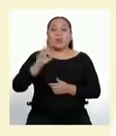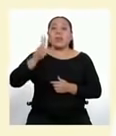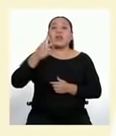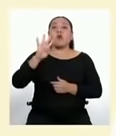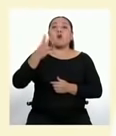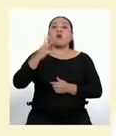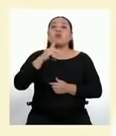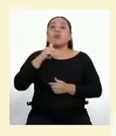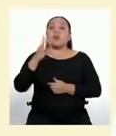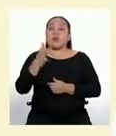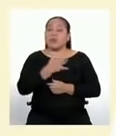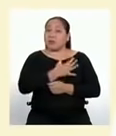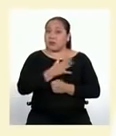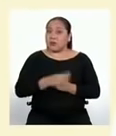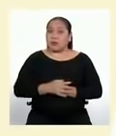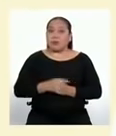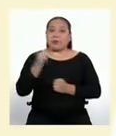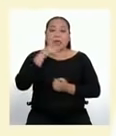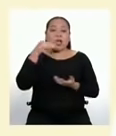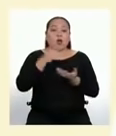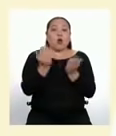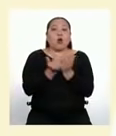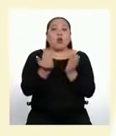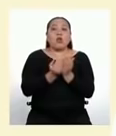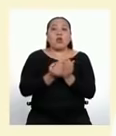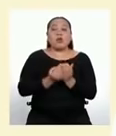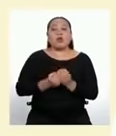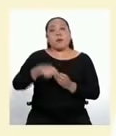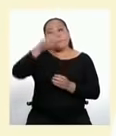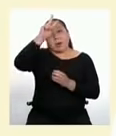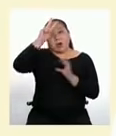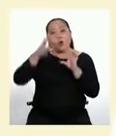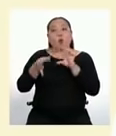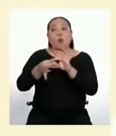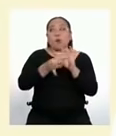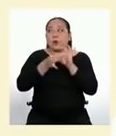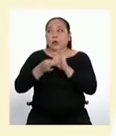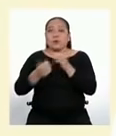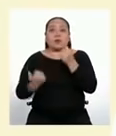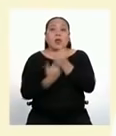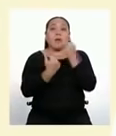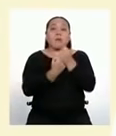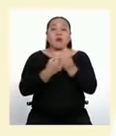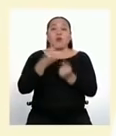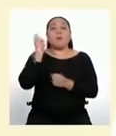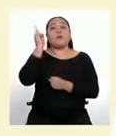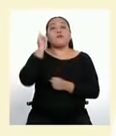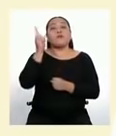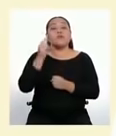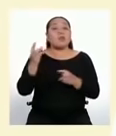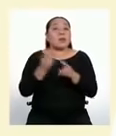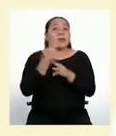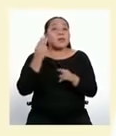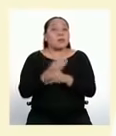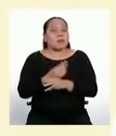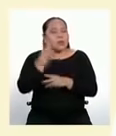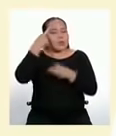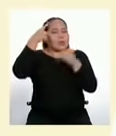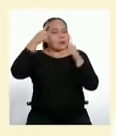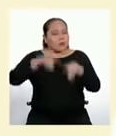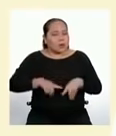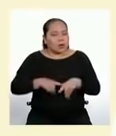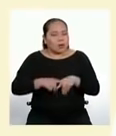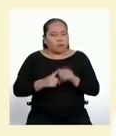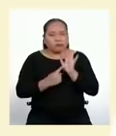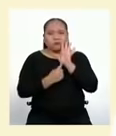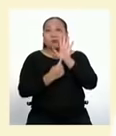cuarto y quinto de secundaria de la institución educativa Perú Unidos, con el apoyo de sus profesores de matemática, decidieron publicar